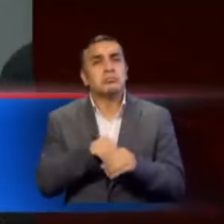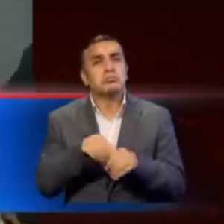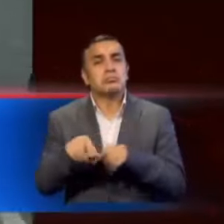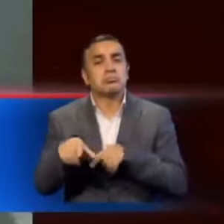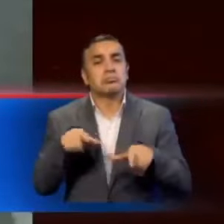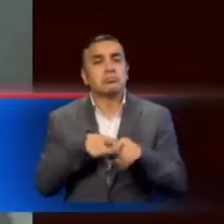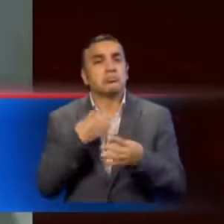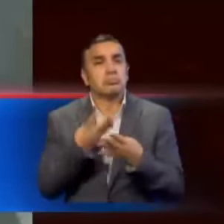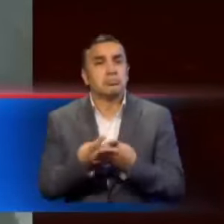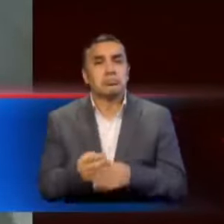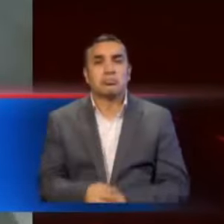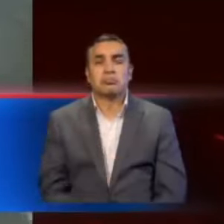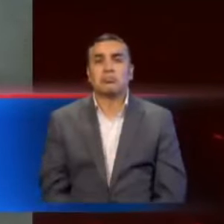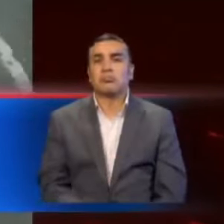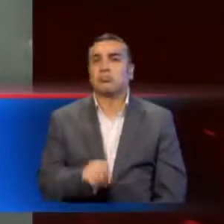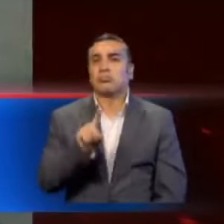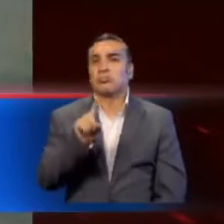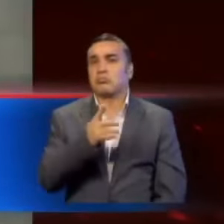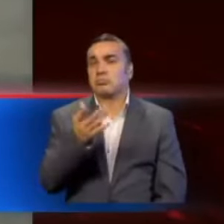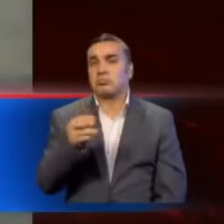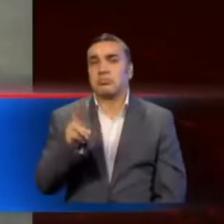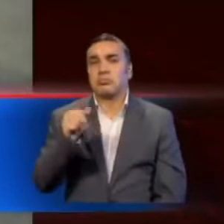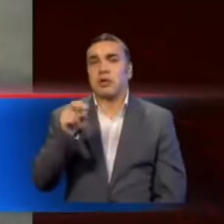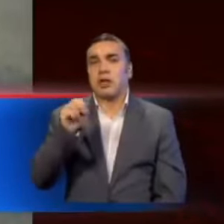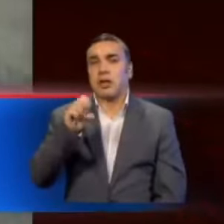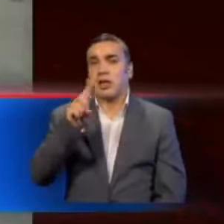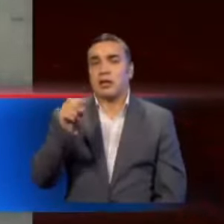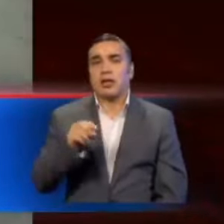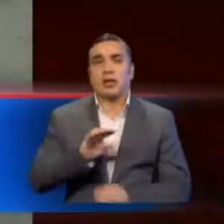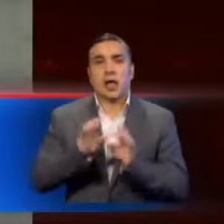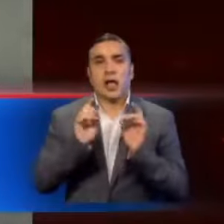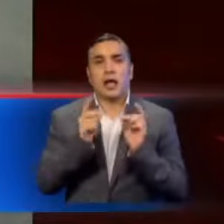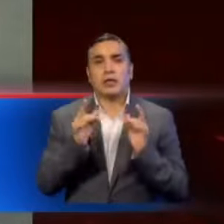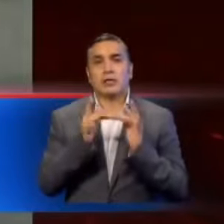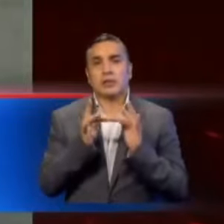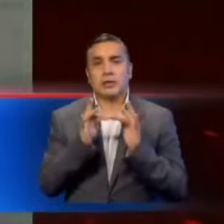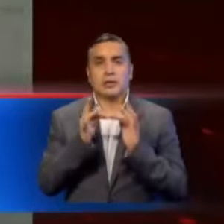unidades carcelarias? Esto es lo que Vanessa Filella nos tiene preparado.